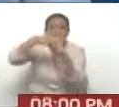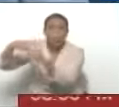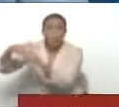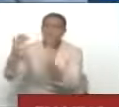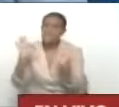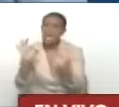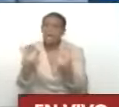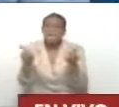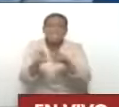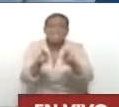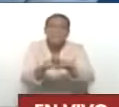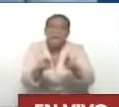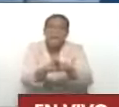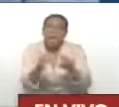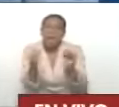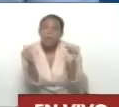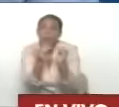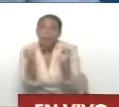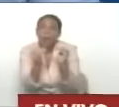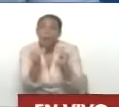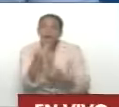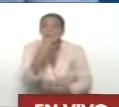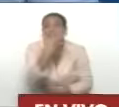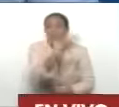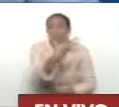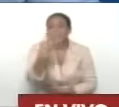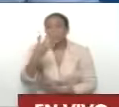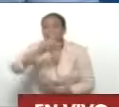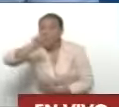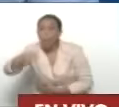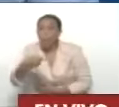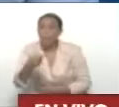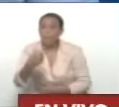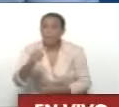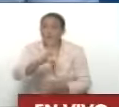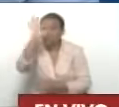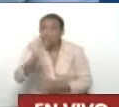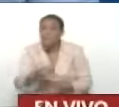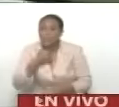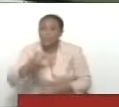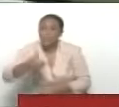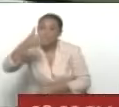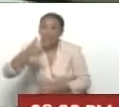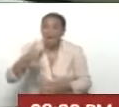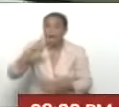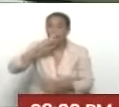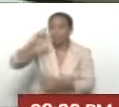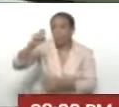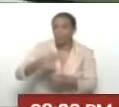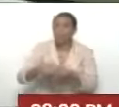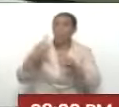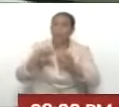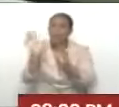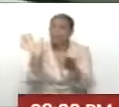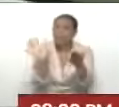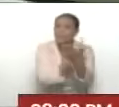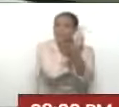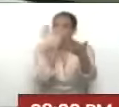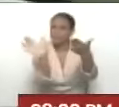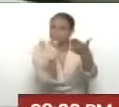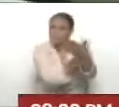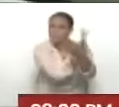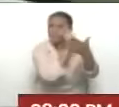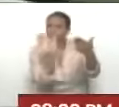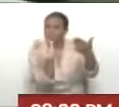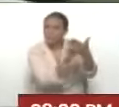ninguno le llega al 54.8% de preferencia que tiene usted. Pásame la otra lámina, por favor.